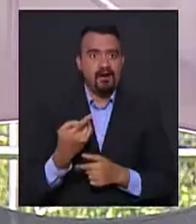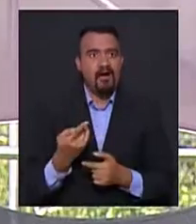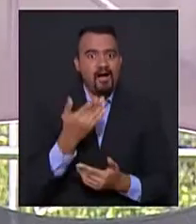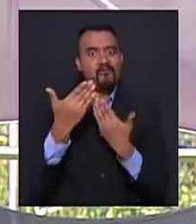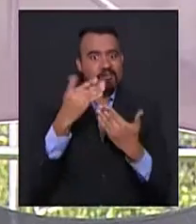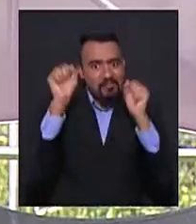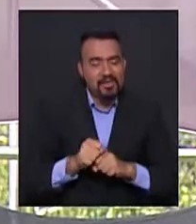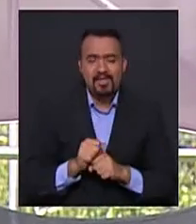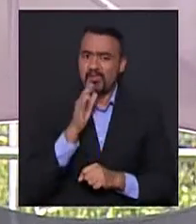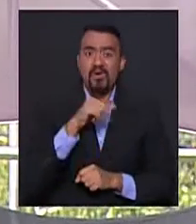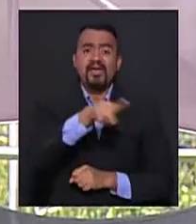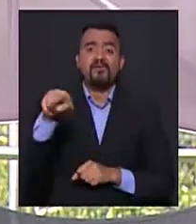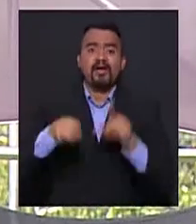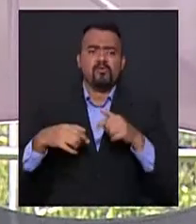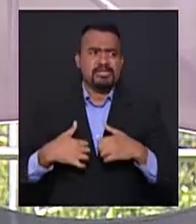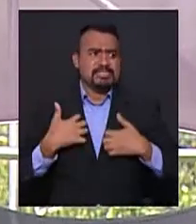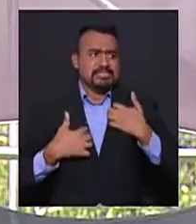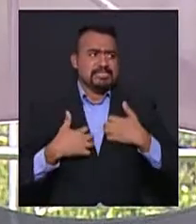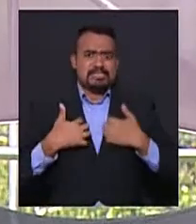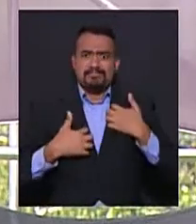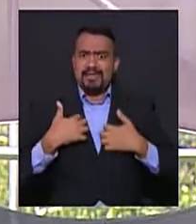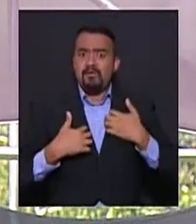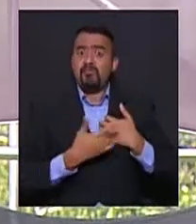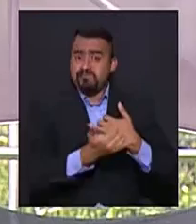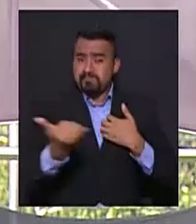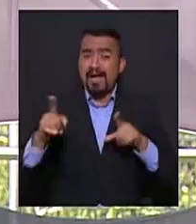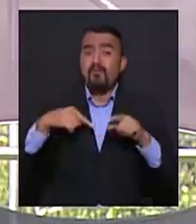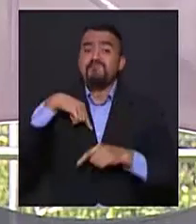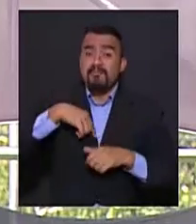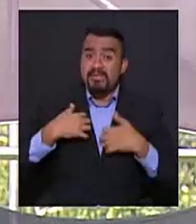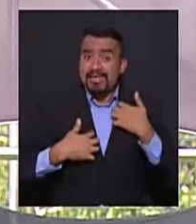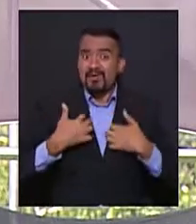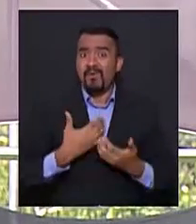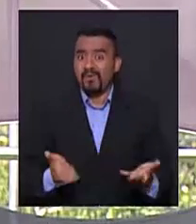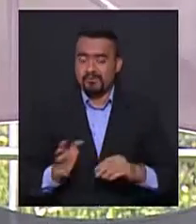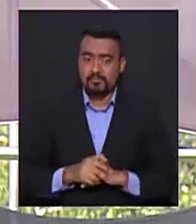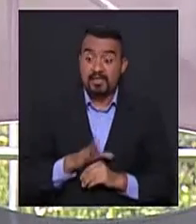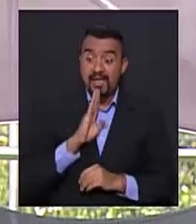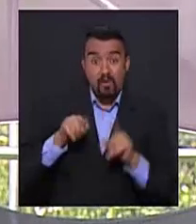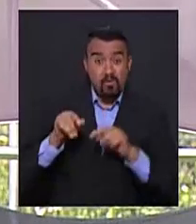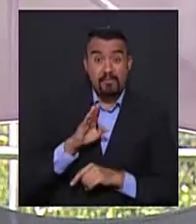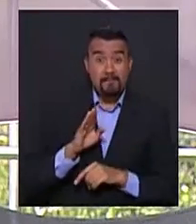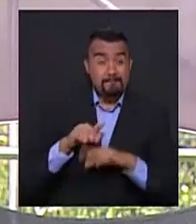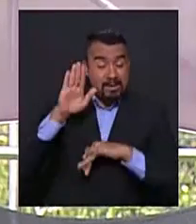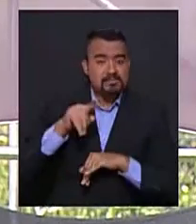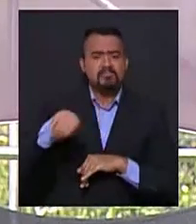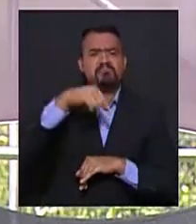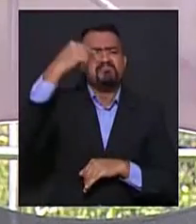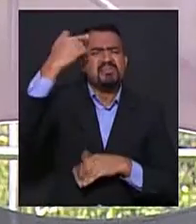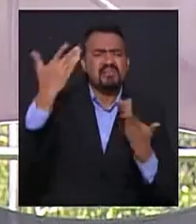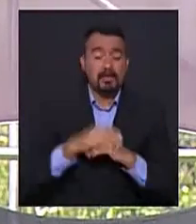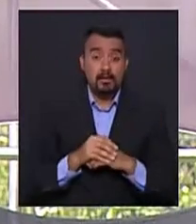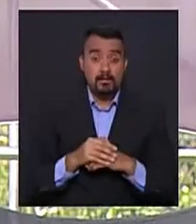jóvenes instrumentalizados por quienes heredaron el imperio de la inmoralidad, como lo llamaba don Guillermo